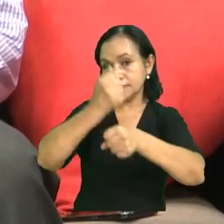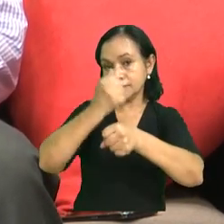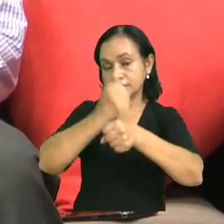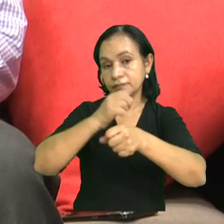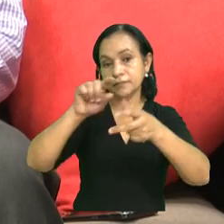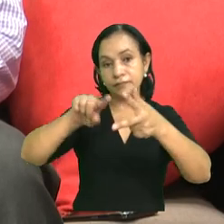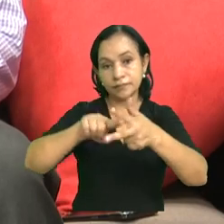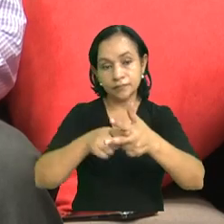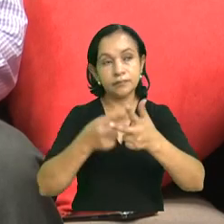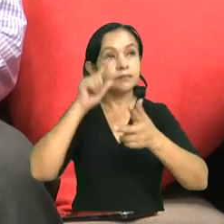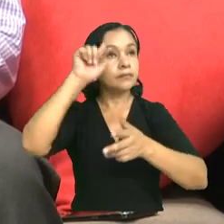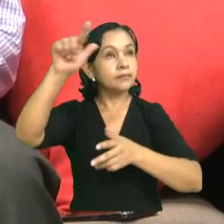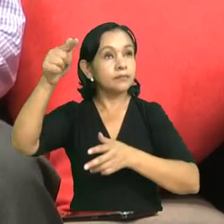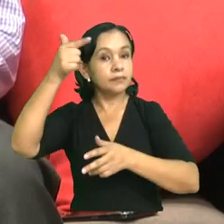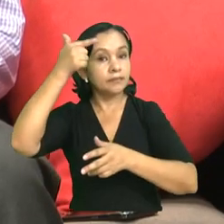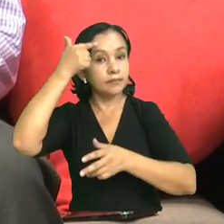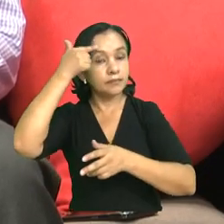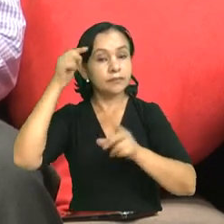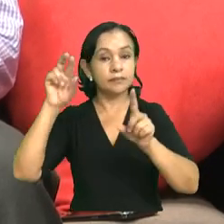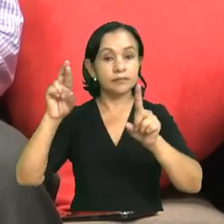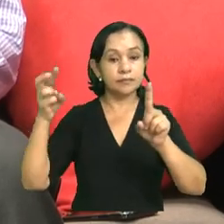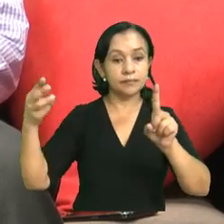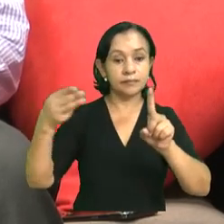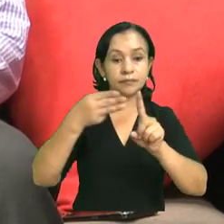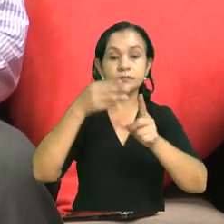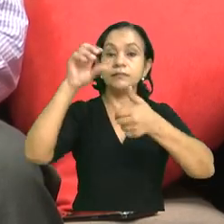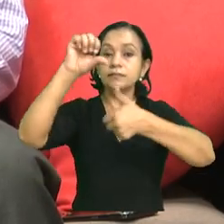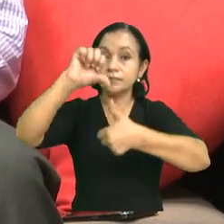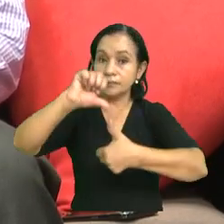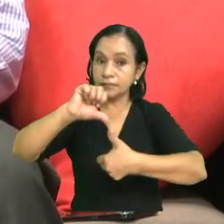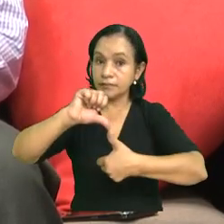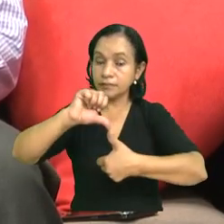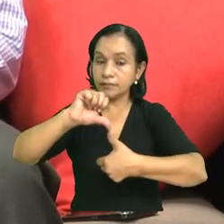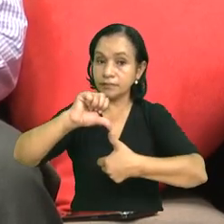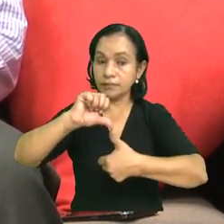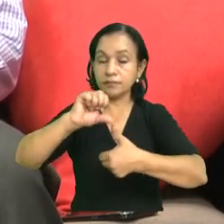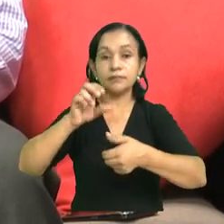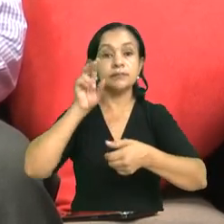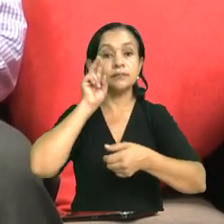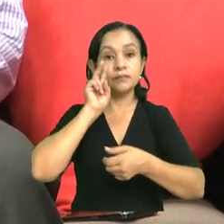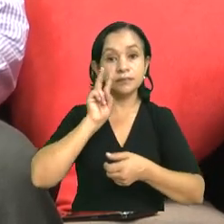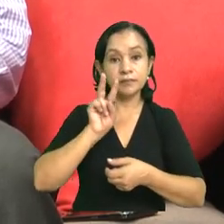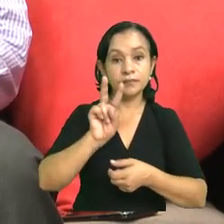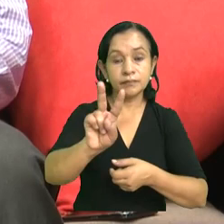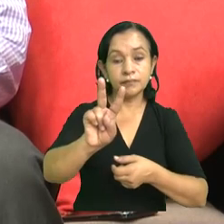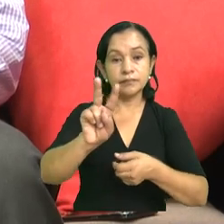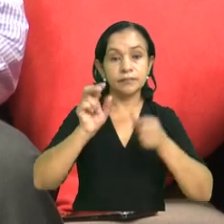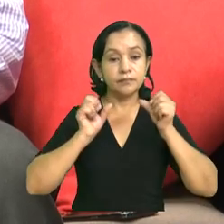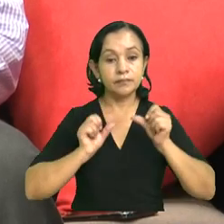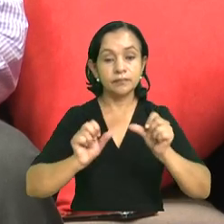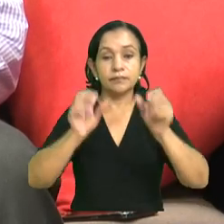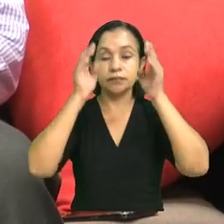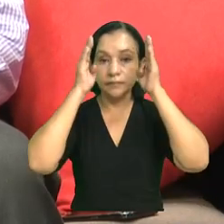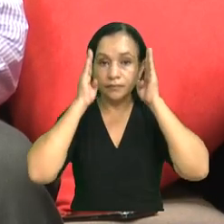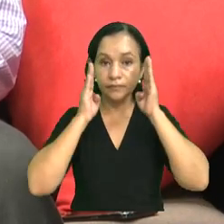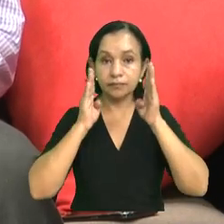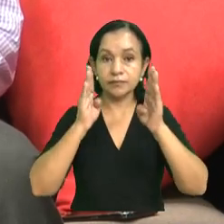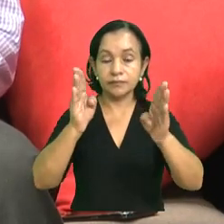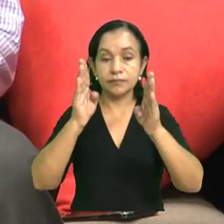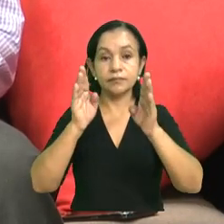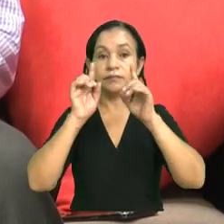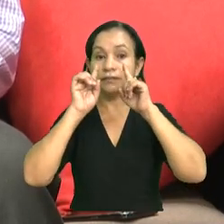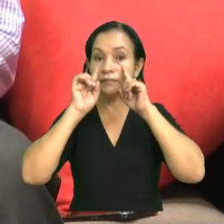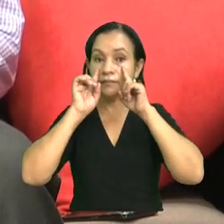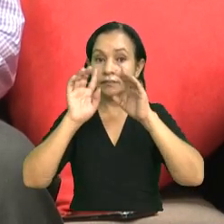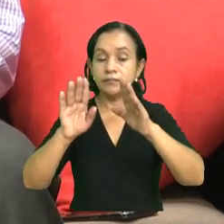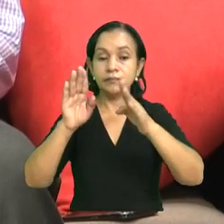los gobiernos de la región centroamericana. Esto de cara precisamente a la contención, atención y también